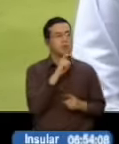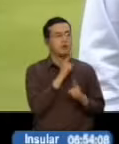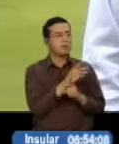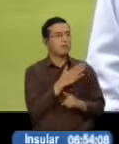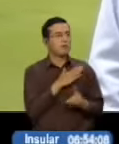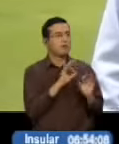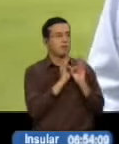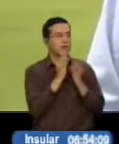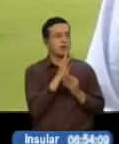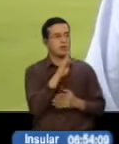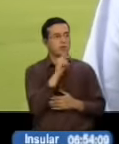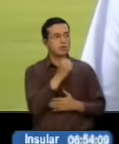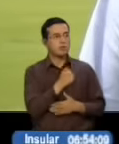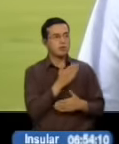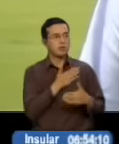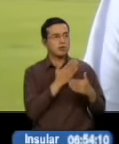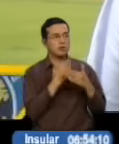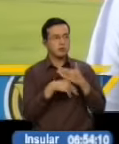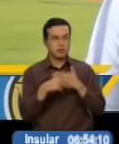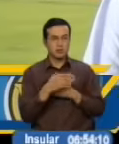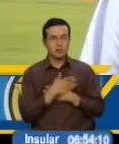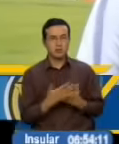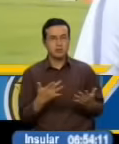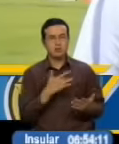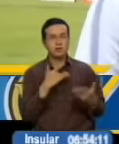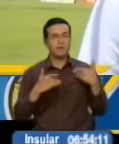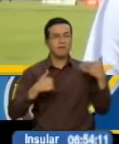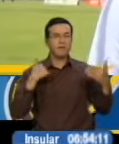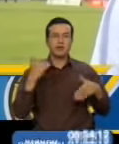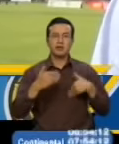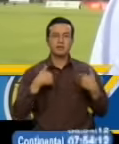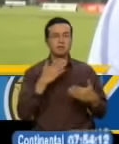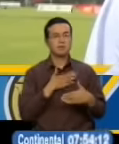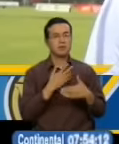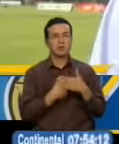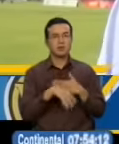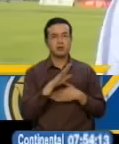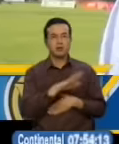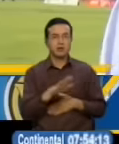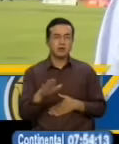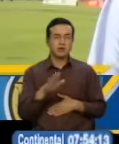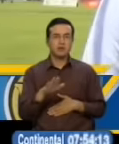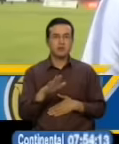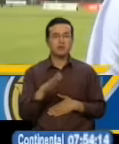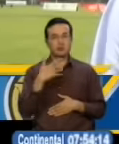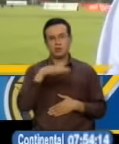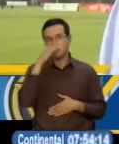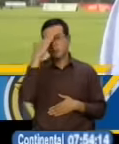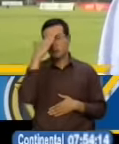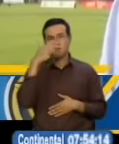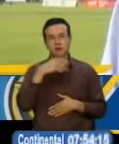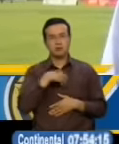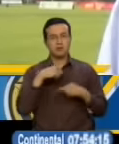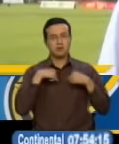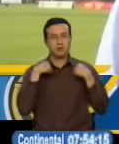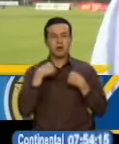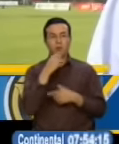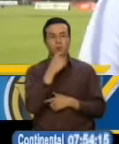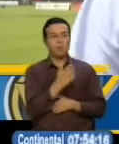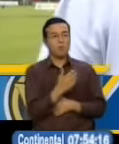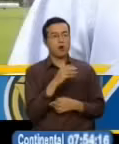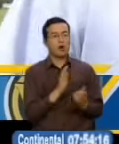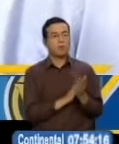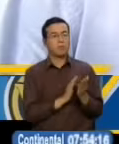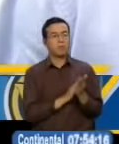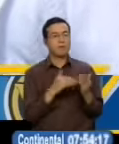familia, mi esposa, mis hijos, ni hablar que estoy muy contento, que mis hijos son chicos, no muchos no se enteran, saben que voy a ganar una medalla y con eso el más grande es